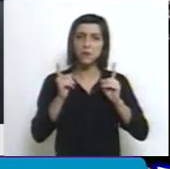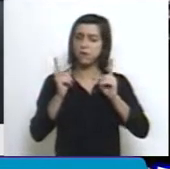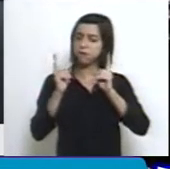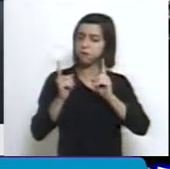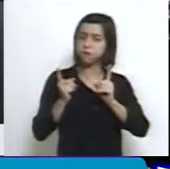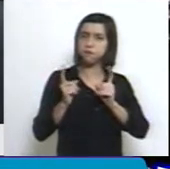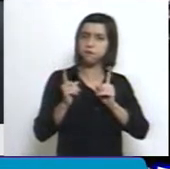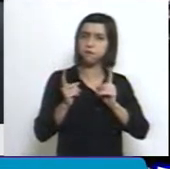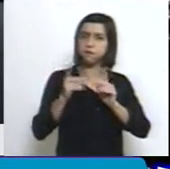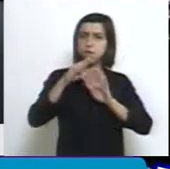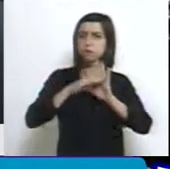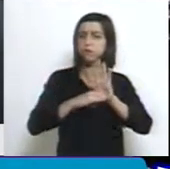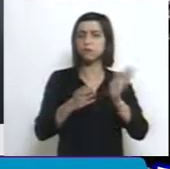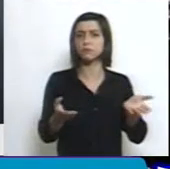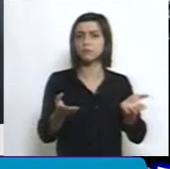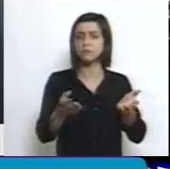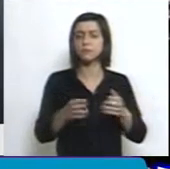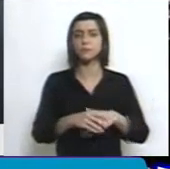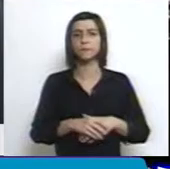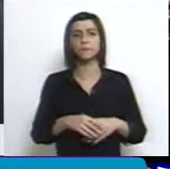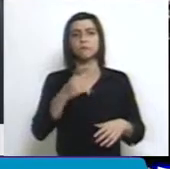que estuvieron presentes